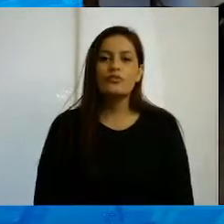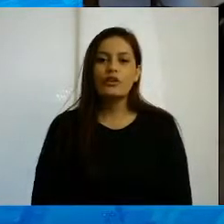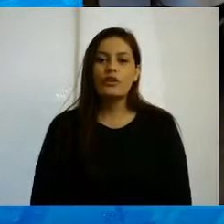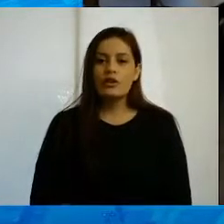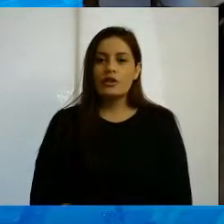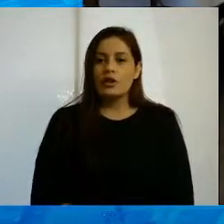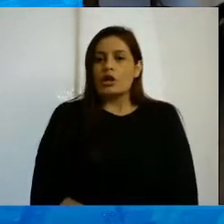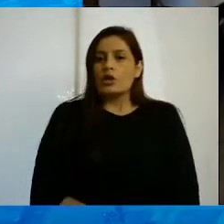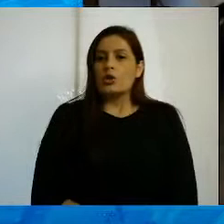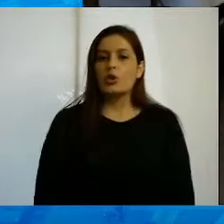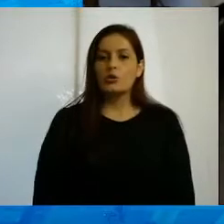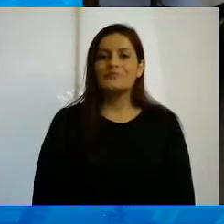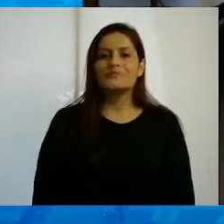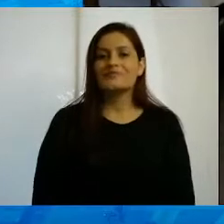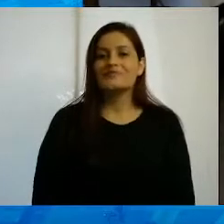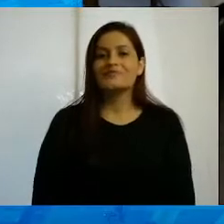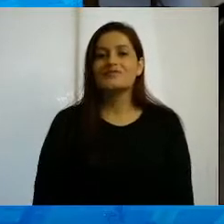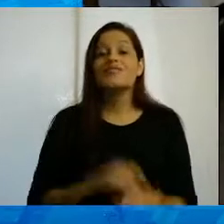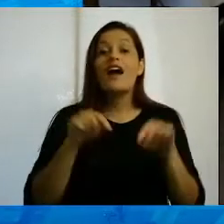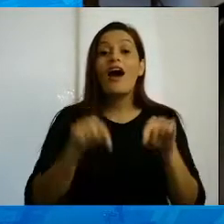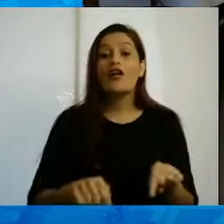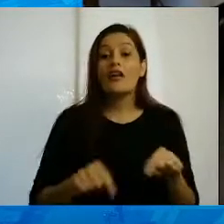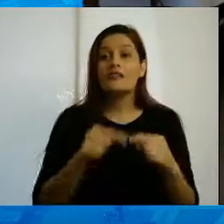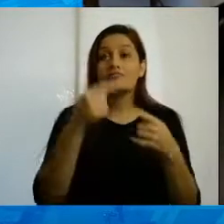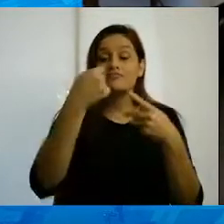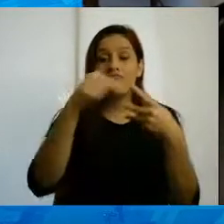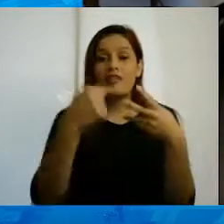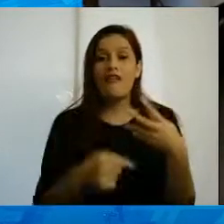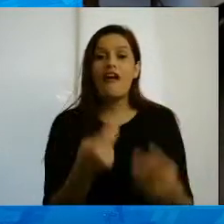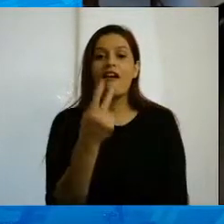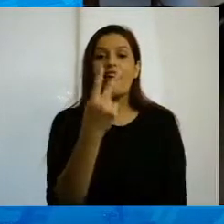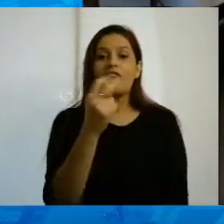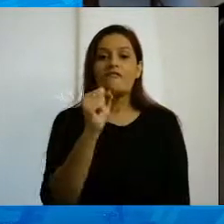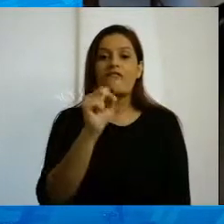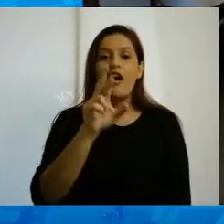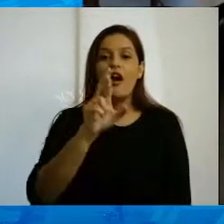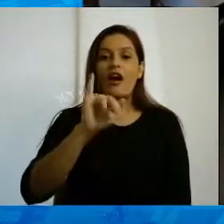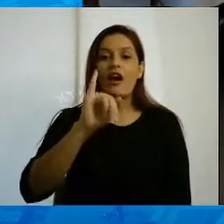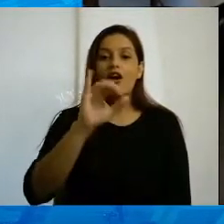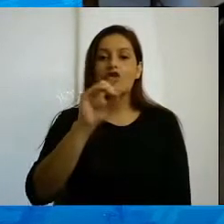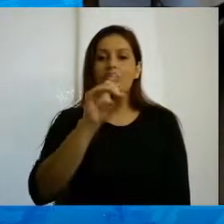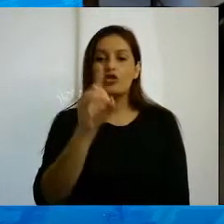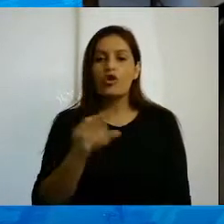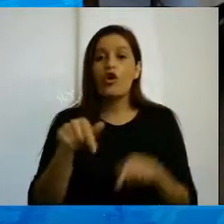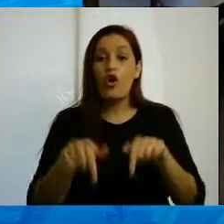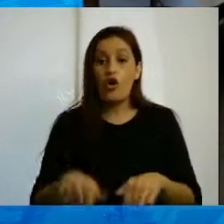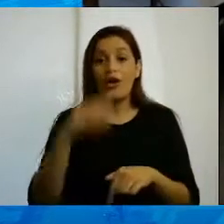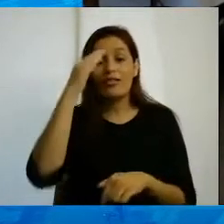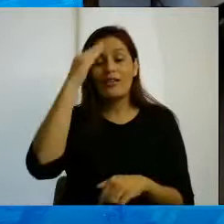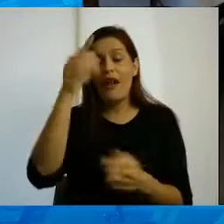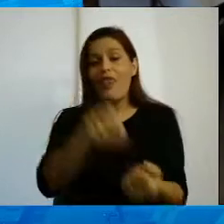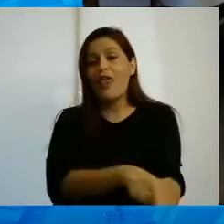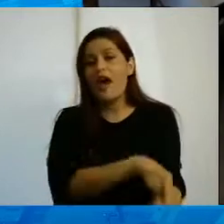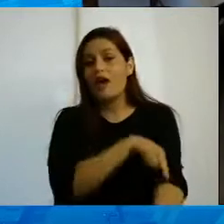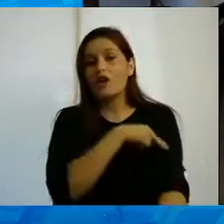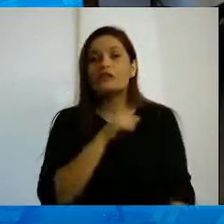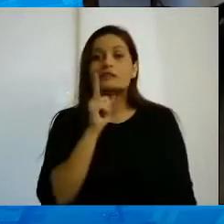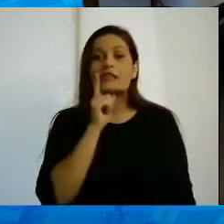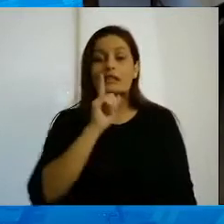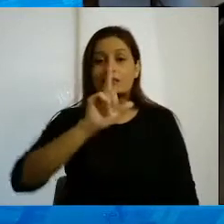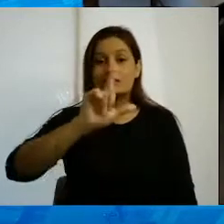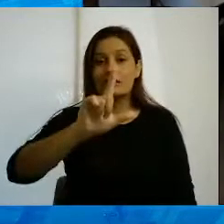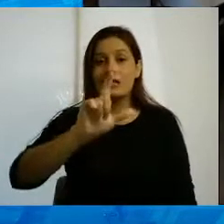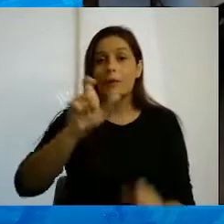Gracias, secretario. Vamos a pasar al varios consejo municipal. Dado que hoy día tenemos un largo consejo y hay al menos 7